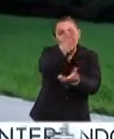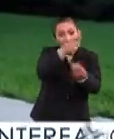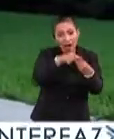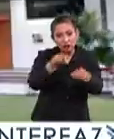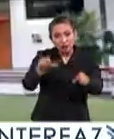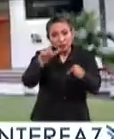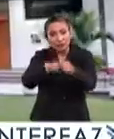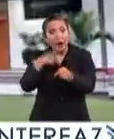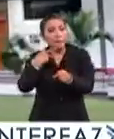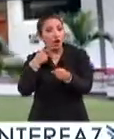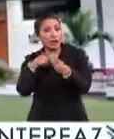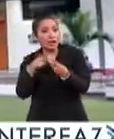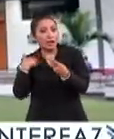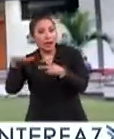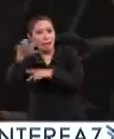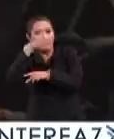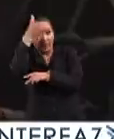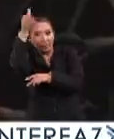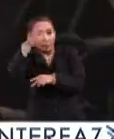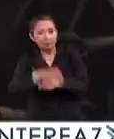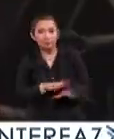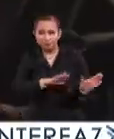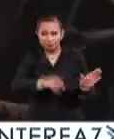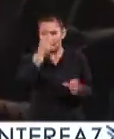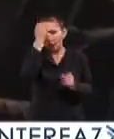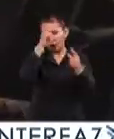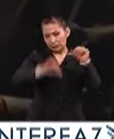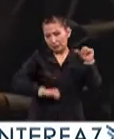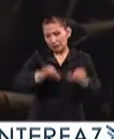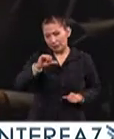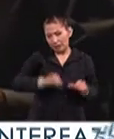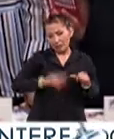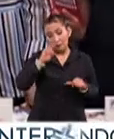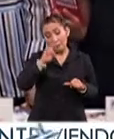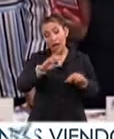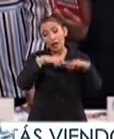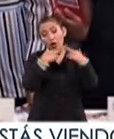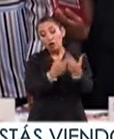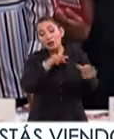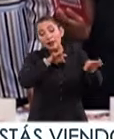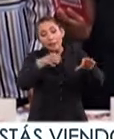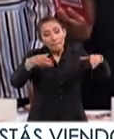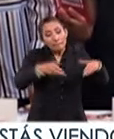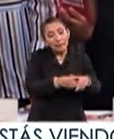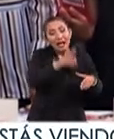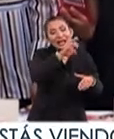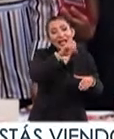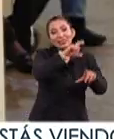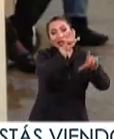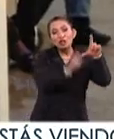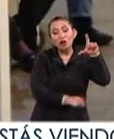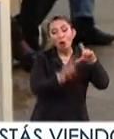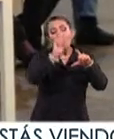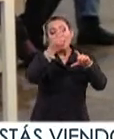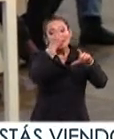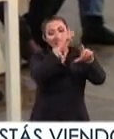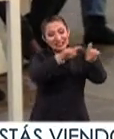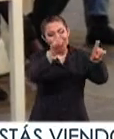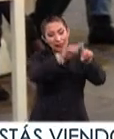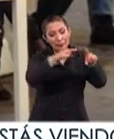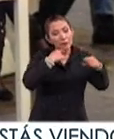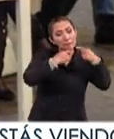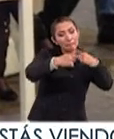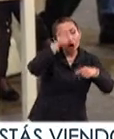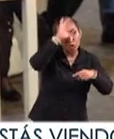económico, social, político y ambiental. Entre las actividades resaltan la reunión de trabajo de la Red Nacional de Universidades en